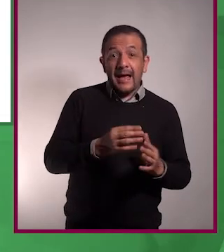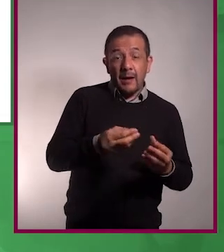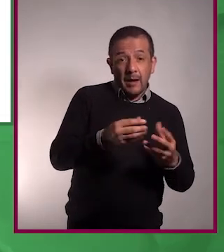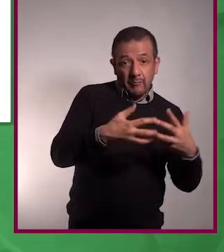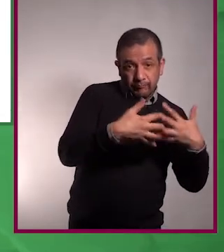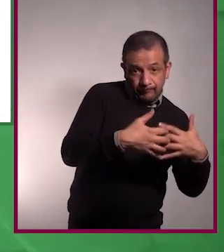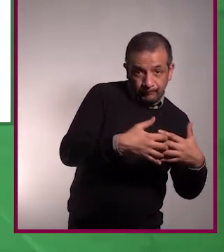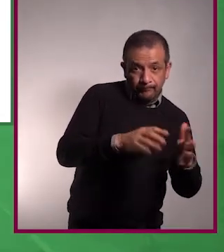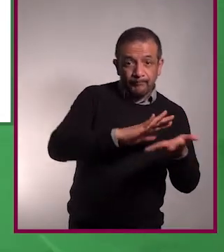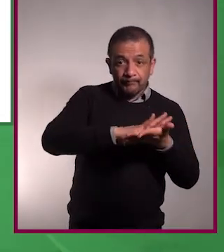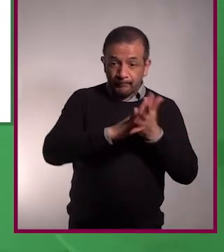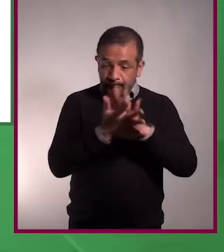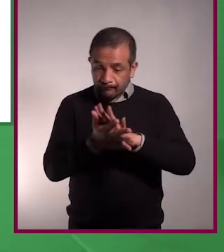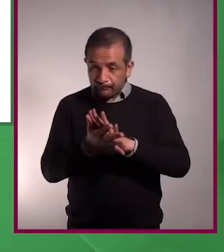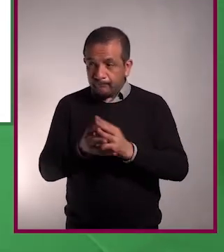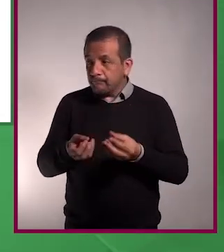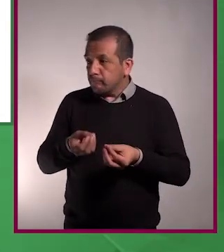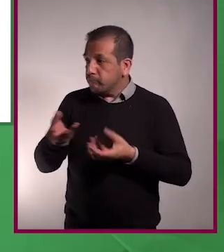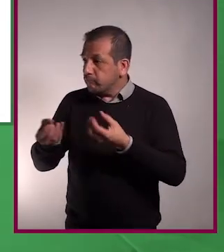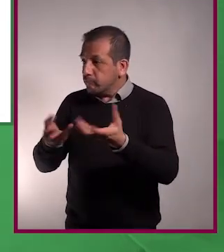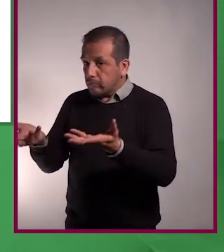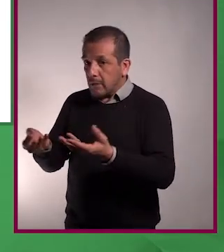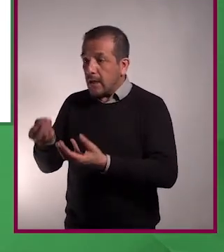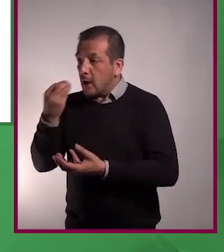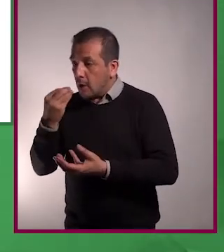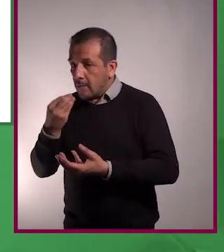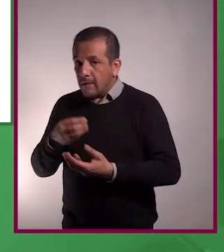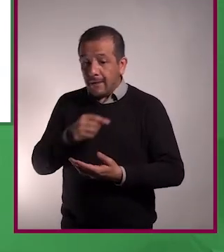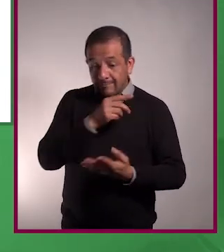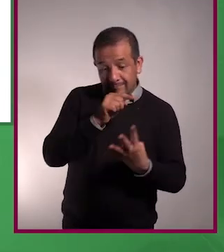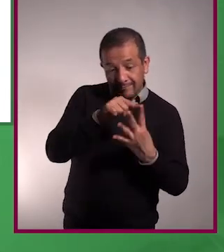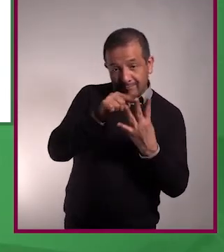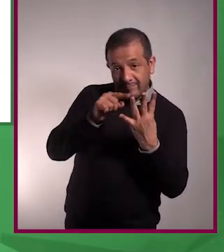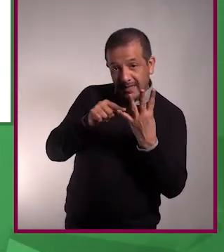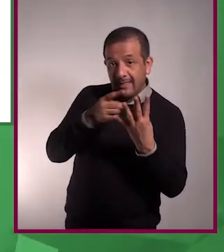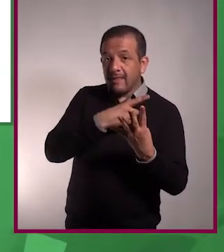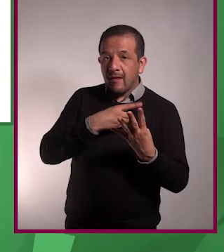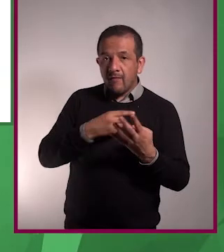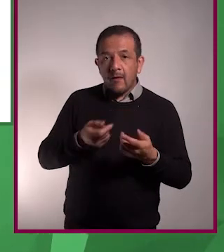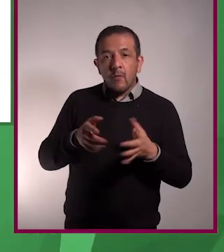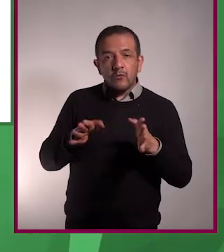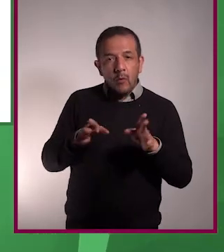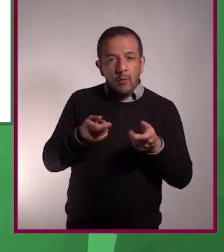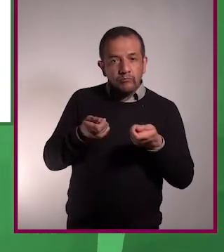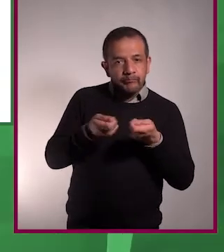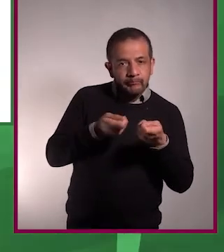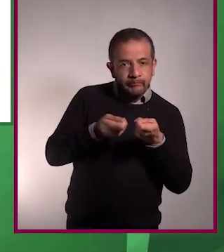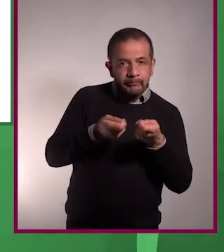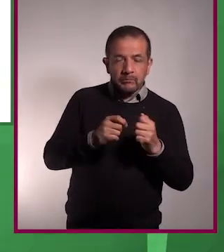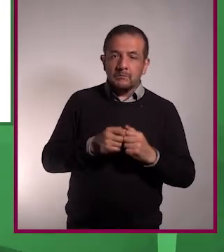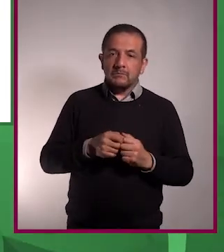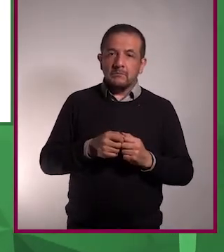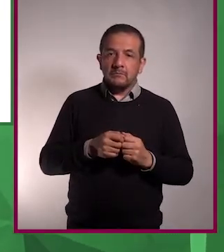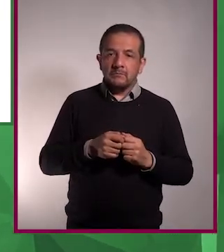alimentario, producción, transformación, distribución, consumo, se debe ajustar.